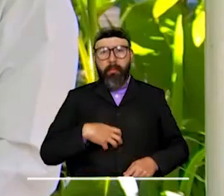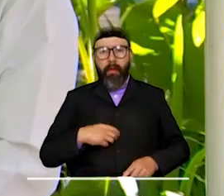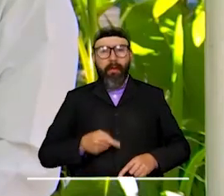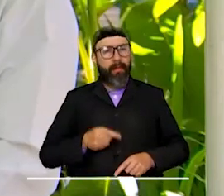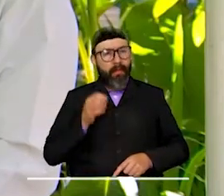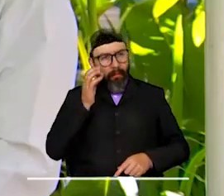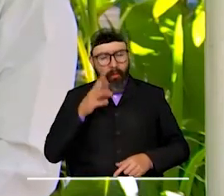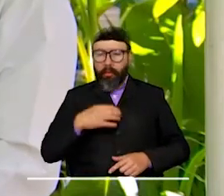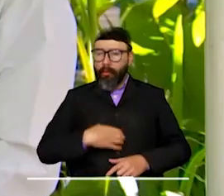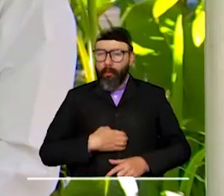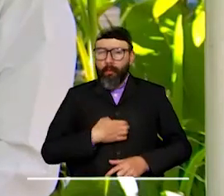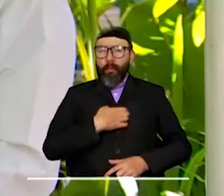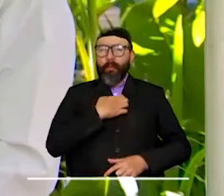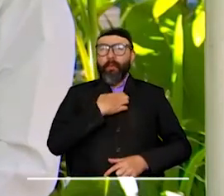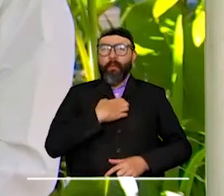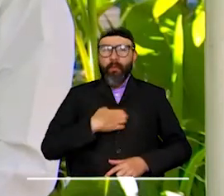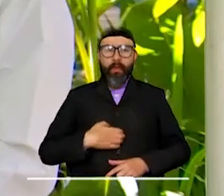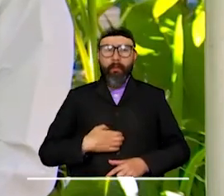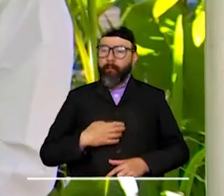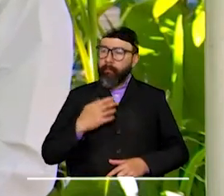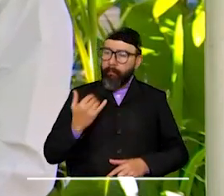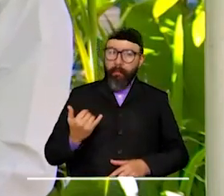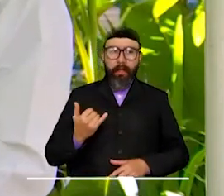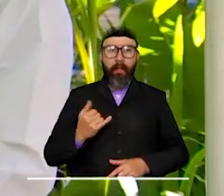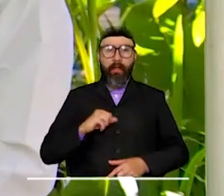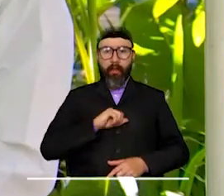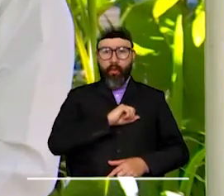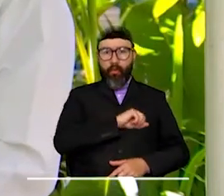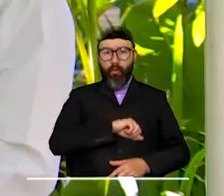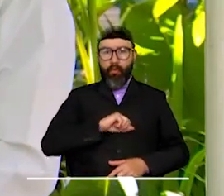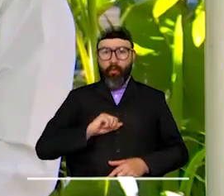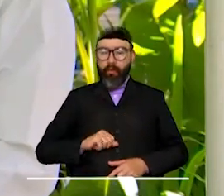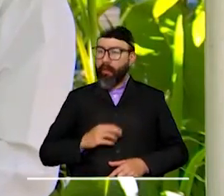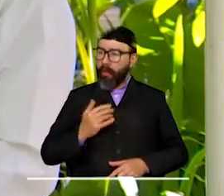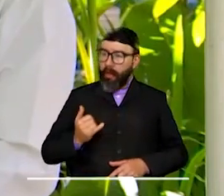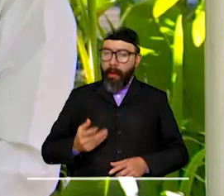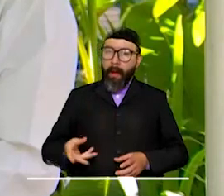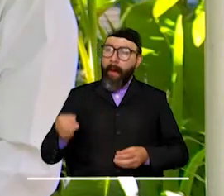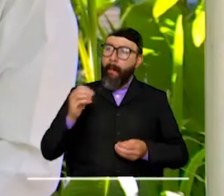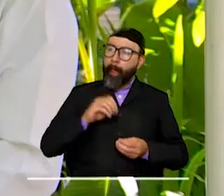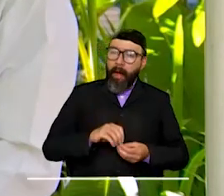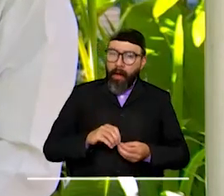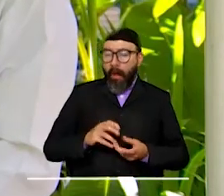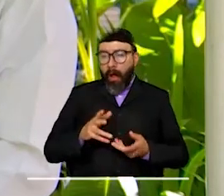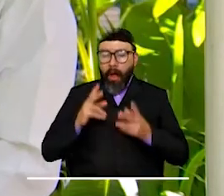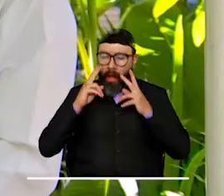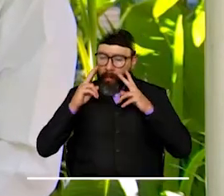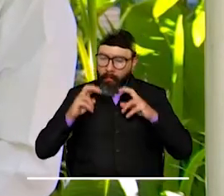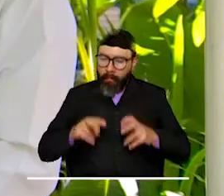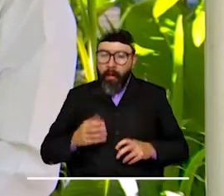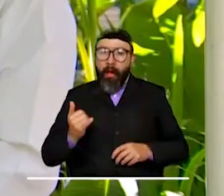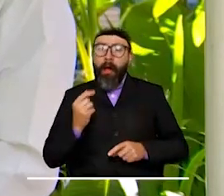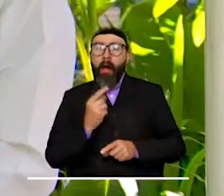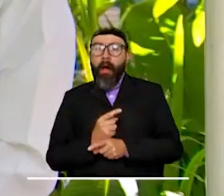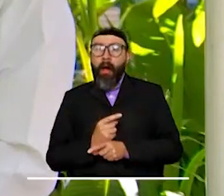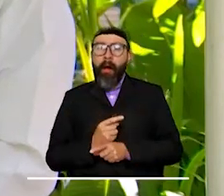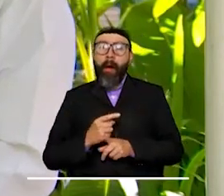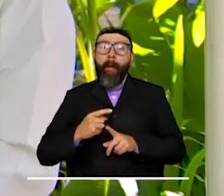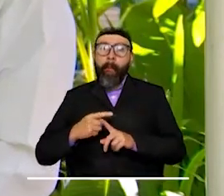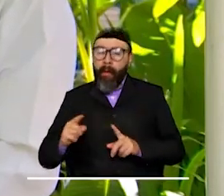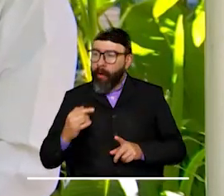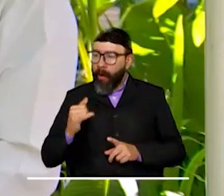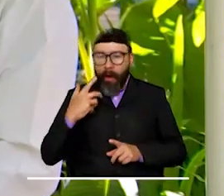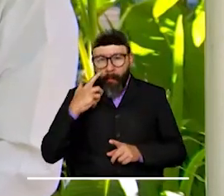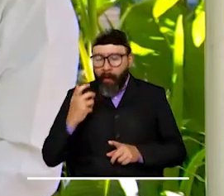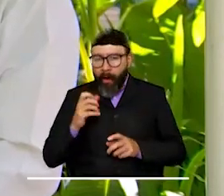de pronto, que la ecografía ya con equipos más sofisticados en este momento puede ver. Pero el método por elección